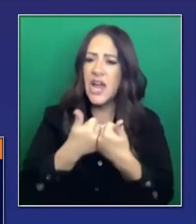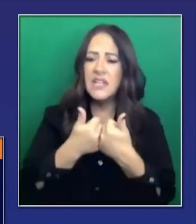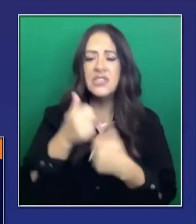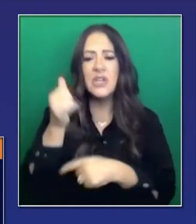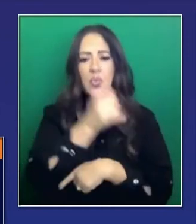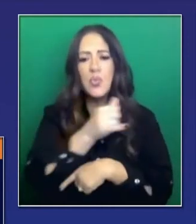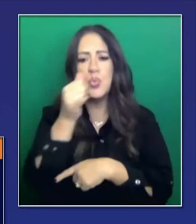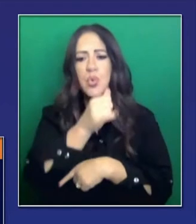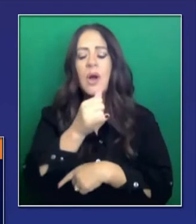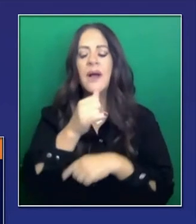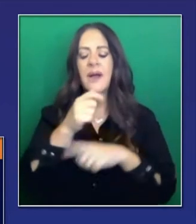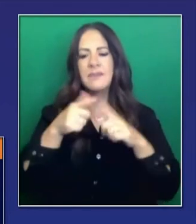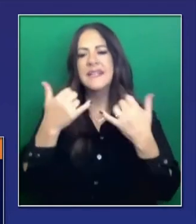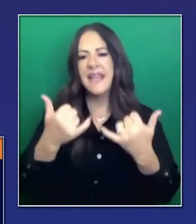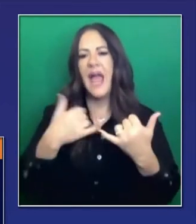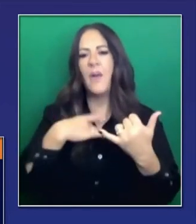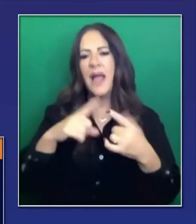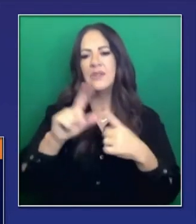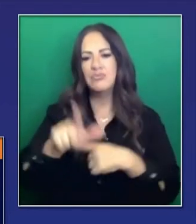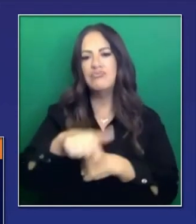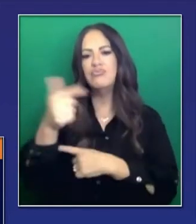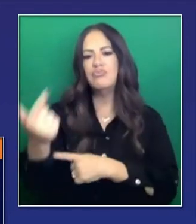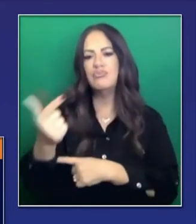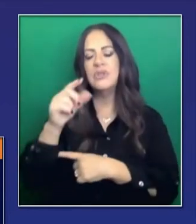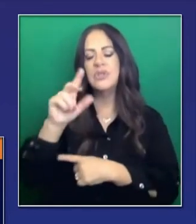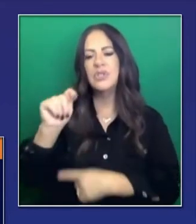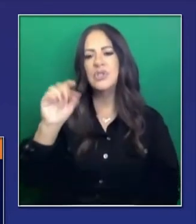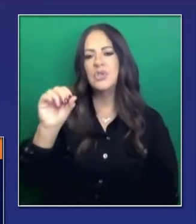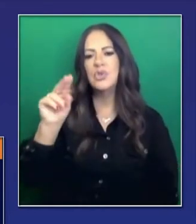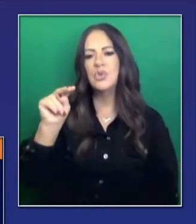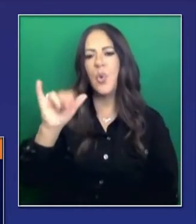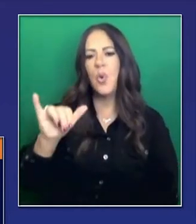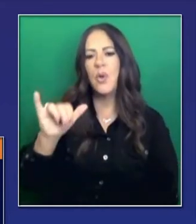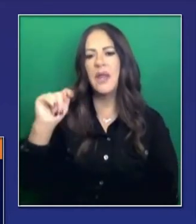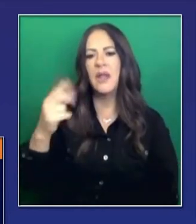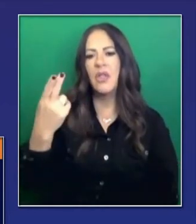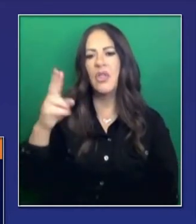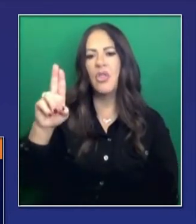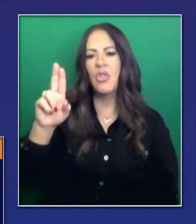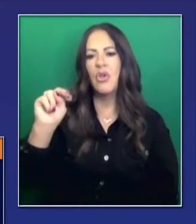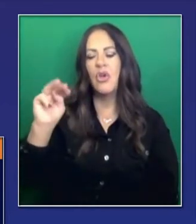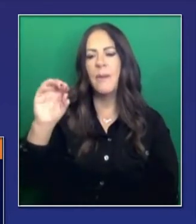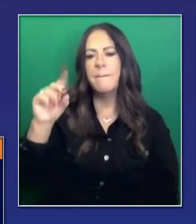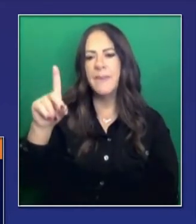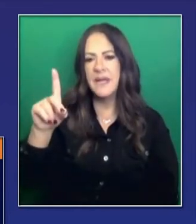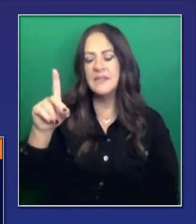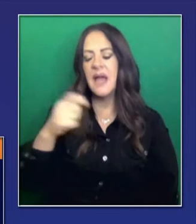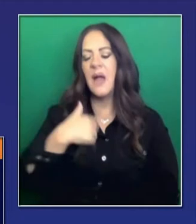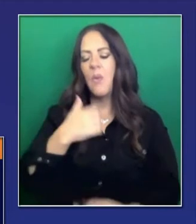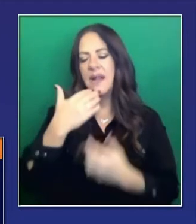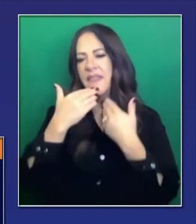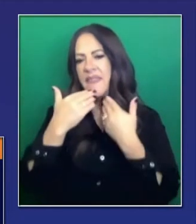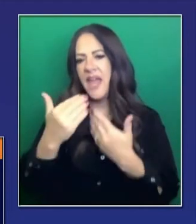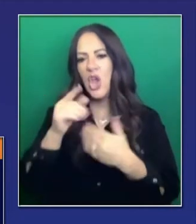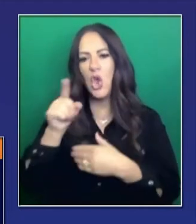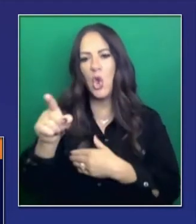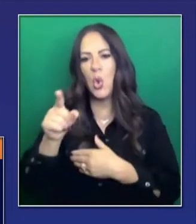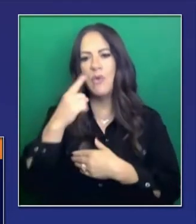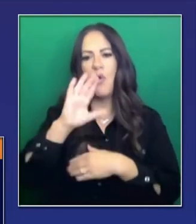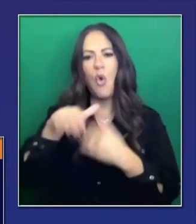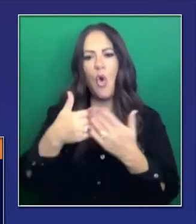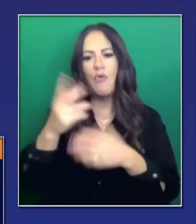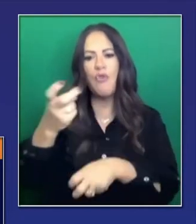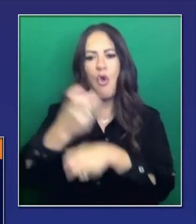entregar el podio a Superintendente Tony Thurman, quiero darle las gracias una vez más muy públicamente por todo su